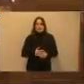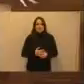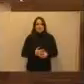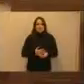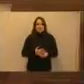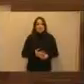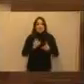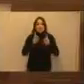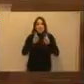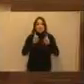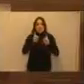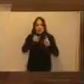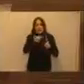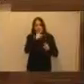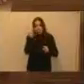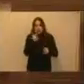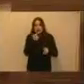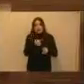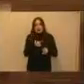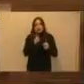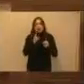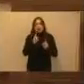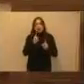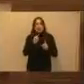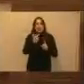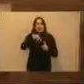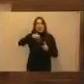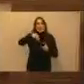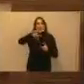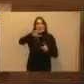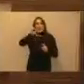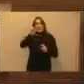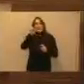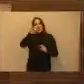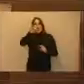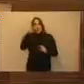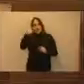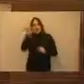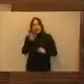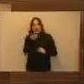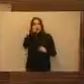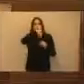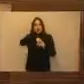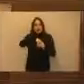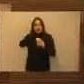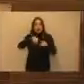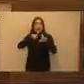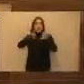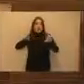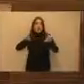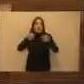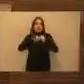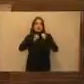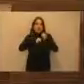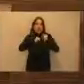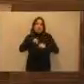el caso de, le comentábamos también la semana pasada, el caso de José Manuel Sariego, el secretario general del PSOE de Gijón, entra en la plantilla de Granel Sólidos del Principado, desde el puerto del